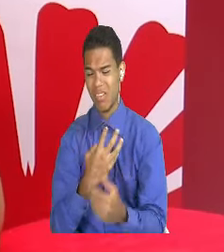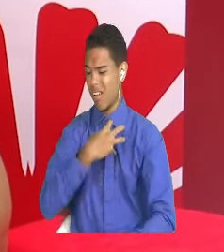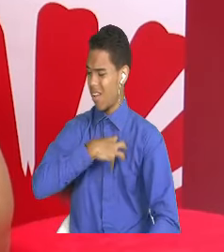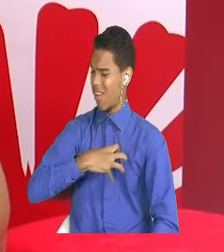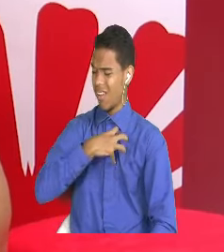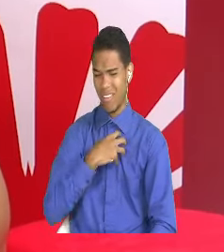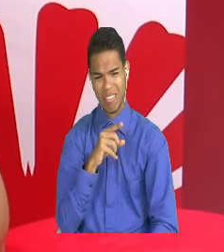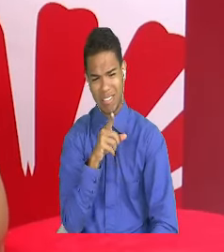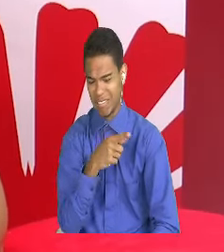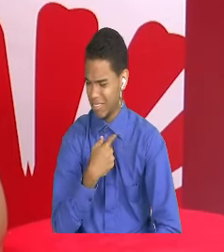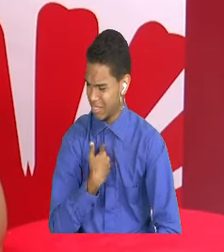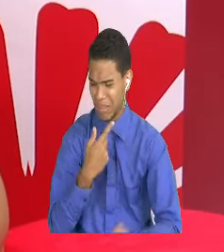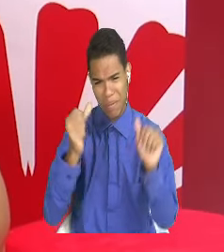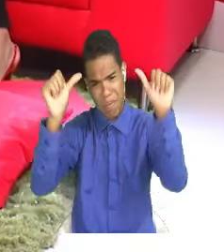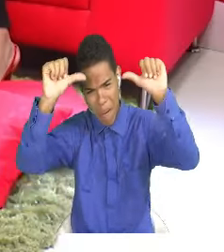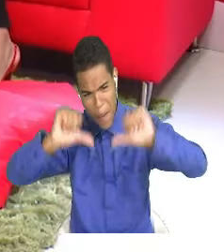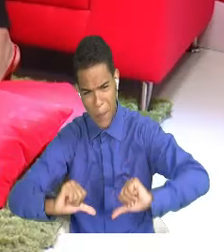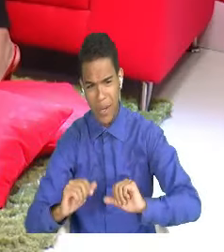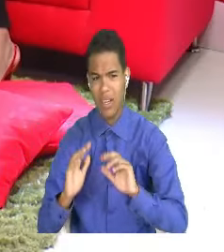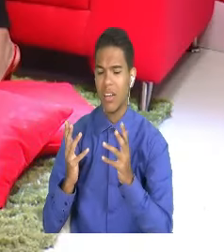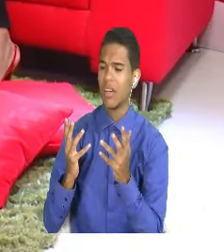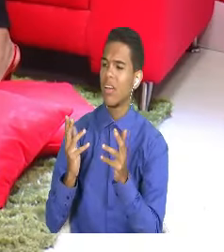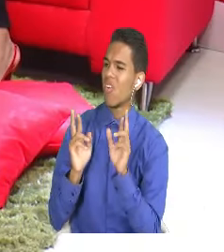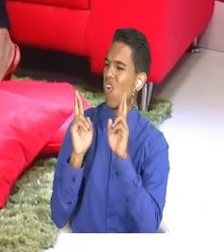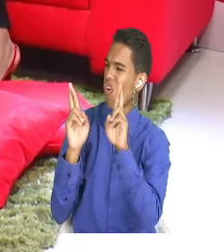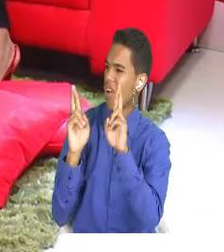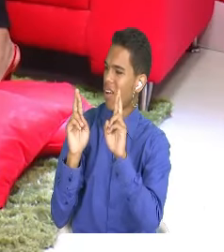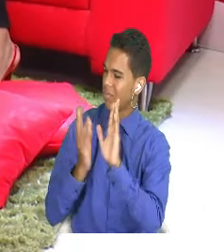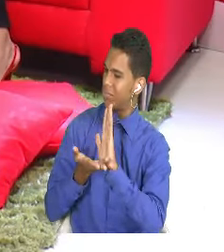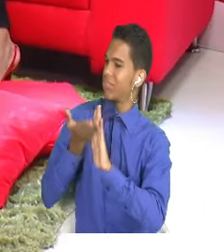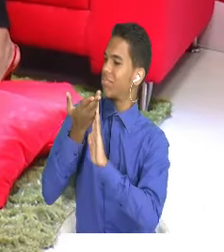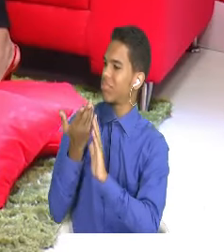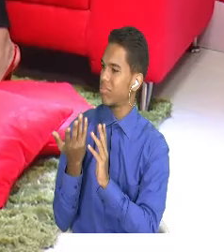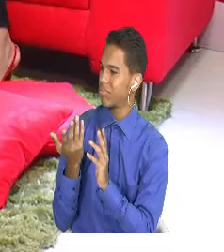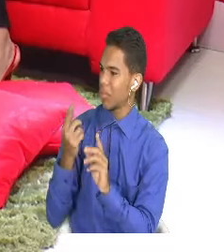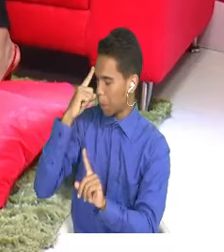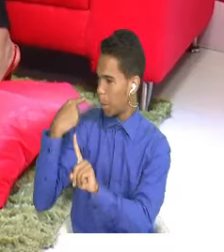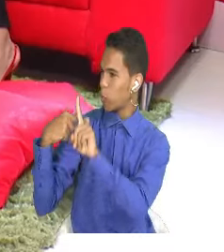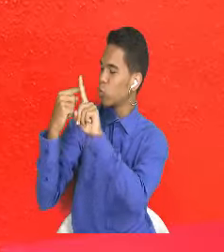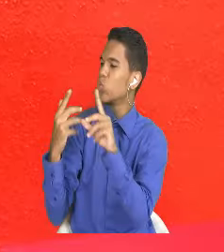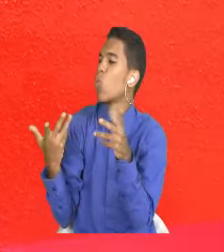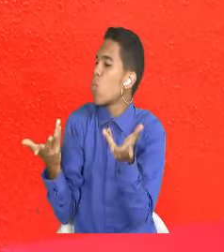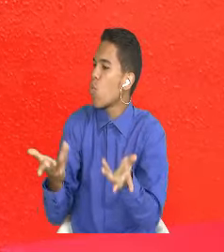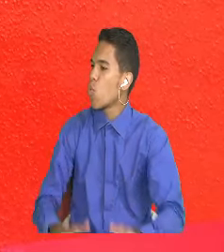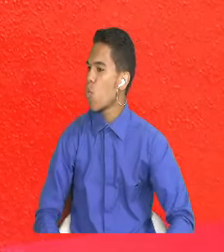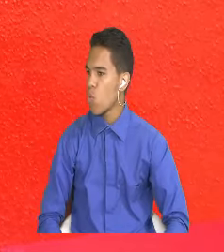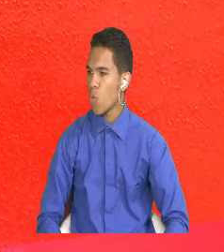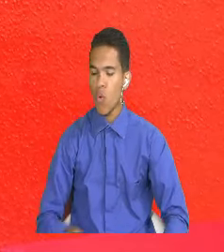pase en la clínica? Bueno, durante el desarrollo o este tiempo de